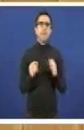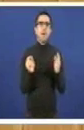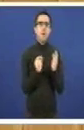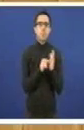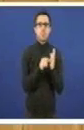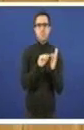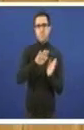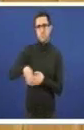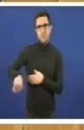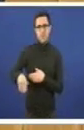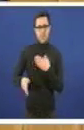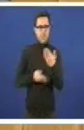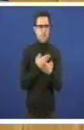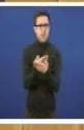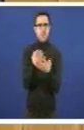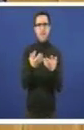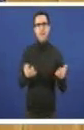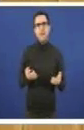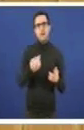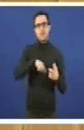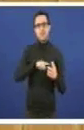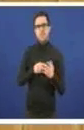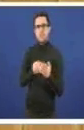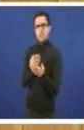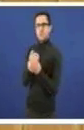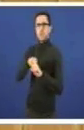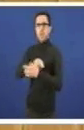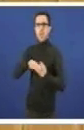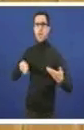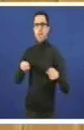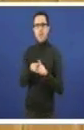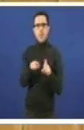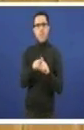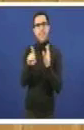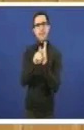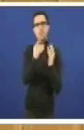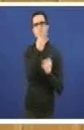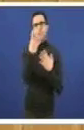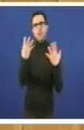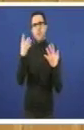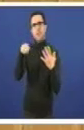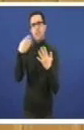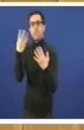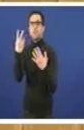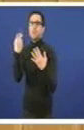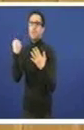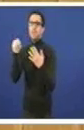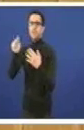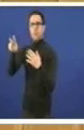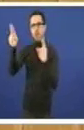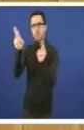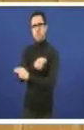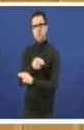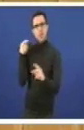propoñemos e instamos a xunta que derrogue o decreto 49-2012 polo que se aproba o régimen de